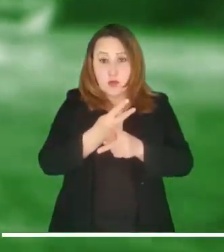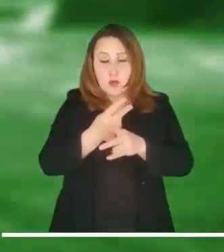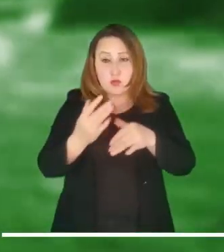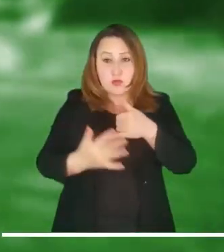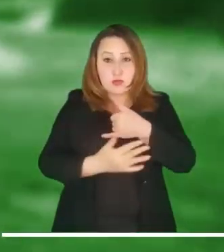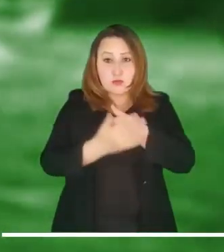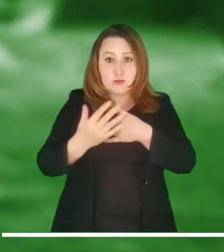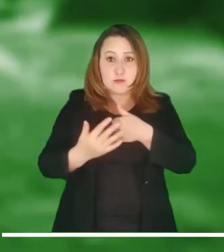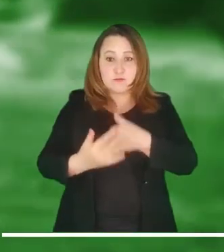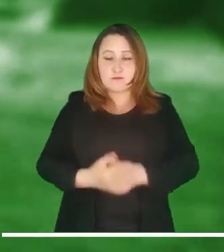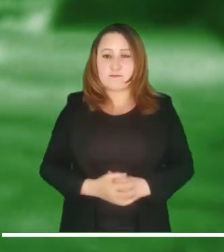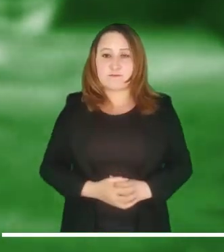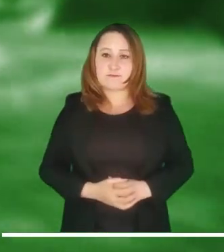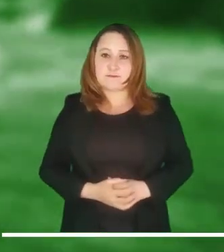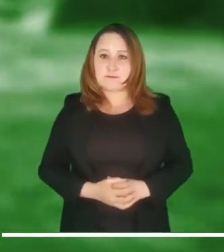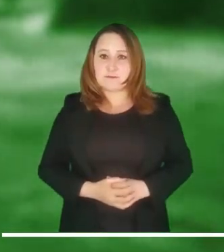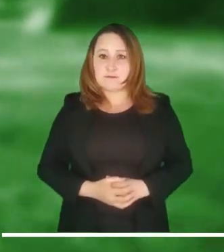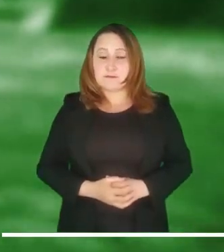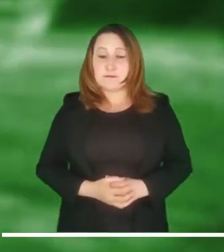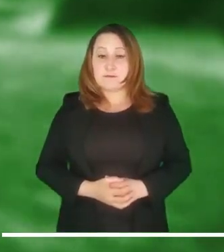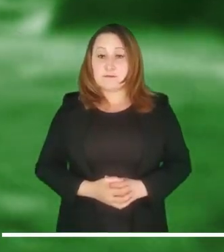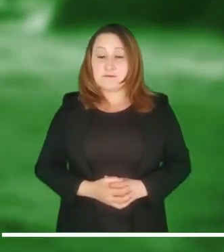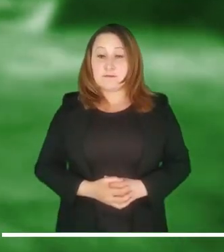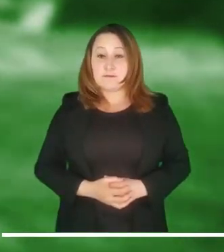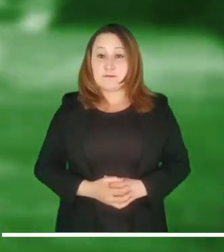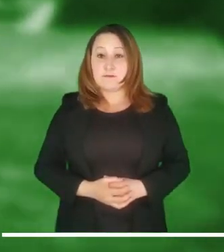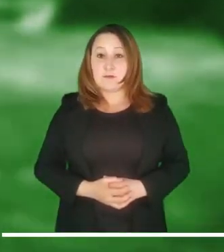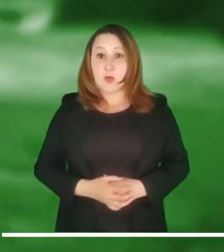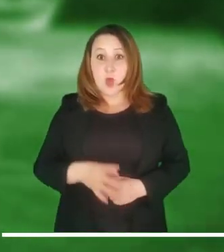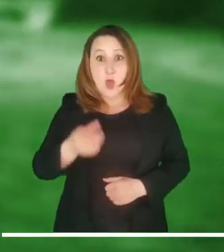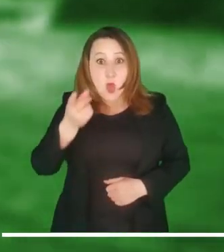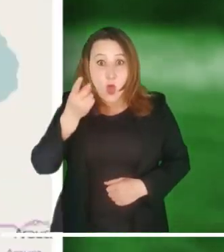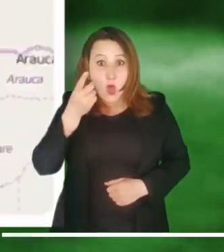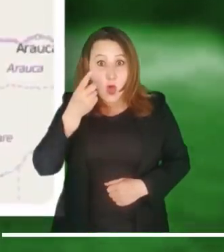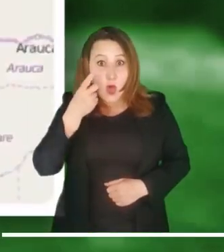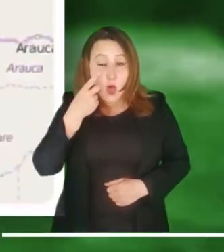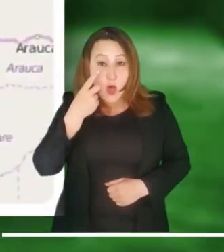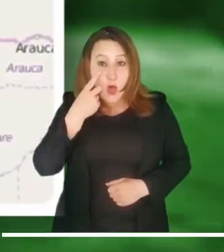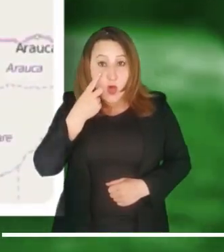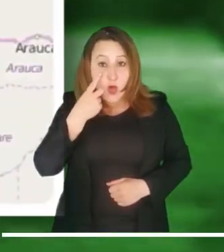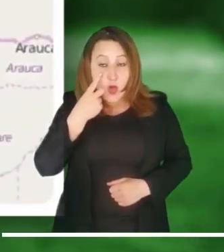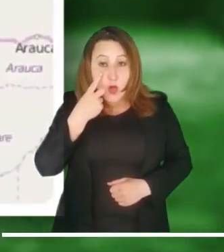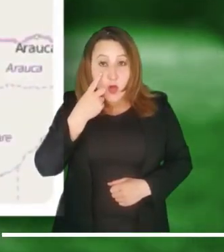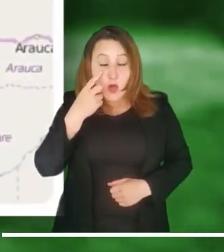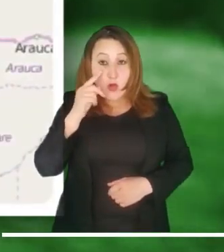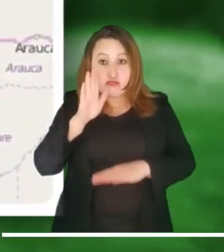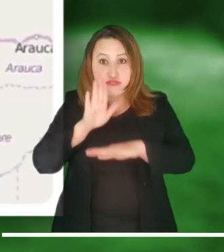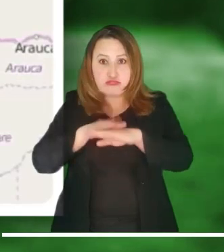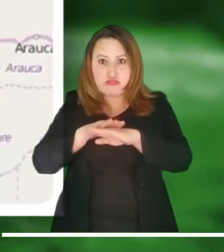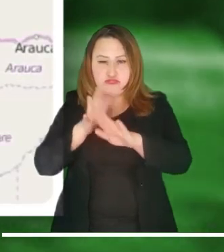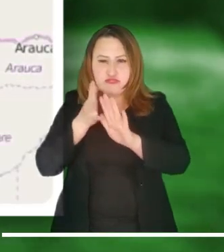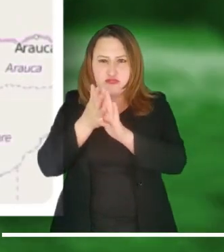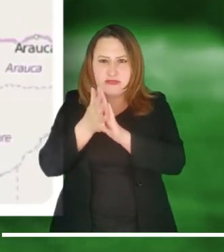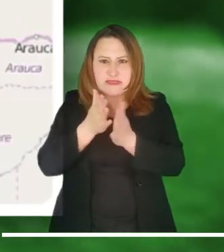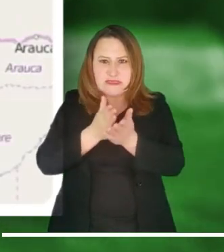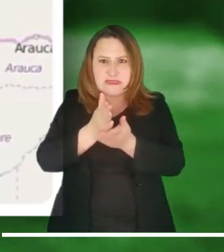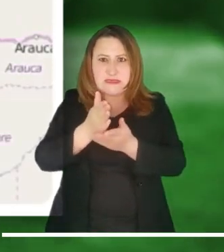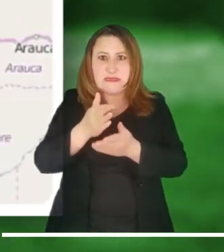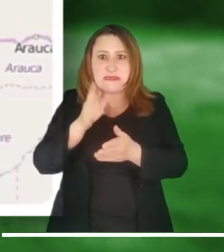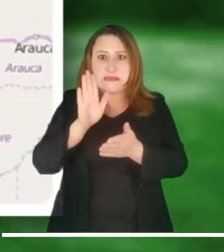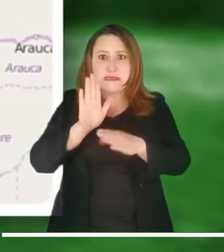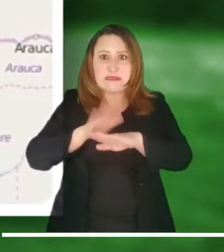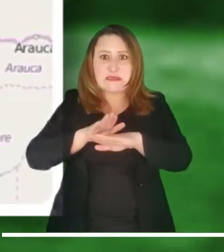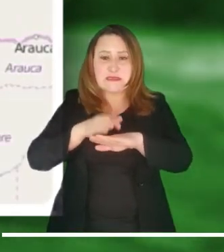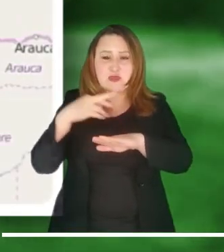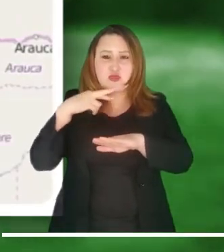En esta sección los invitamos a conocer las alertas activas en todo el territorio nacional. En el Bajo San Jorge, así como en el